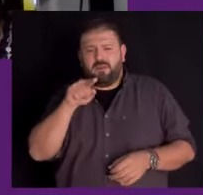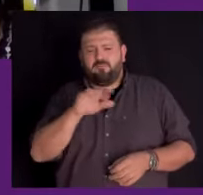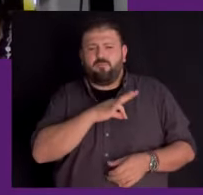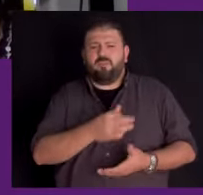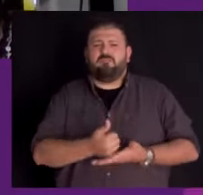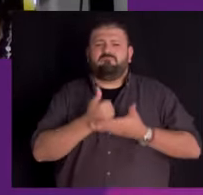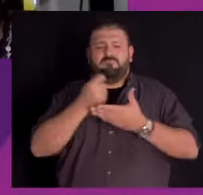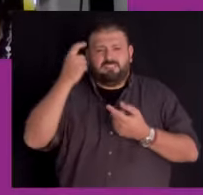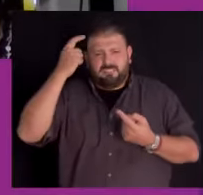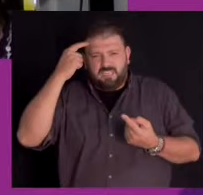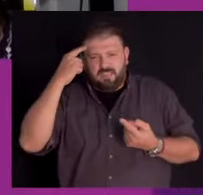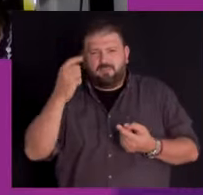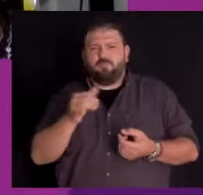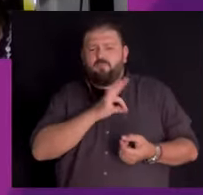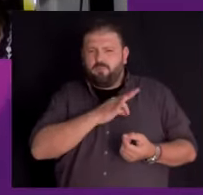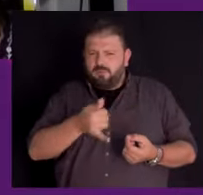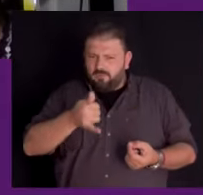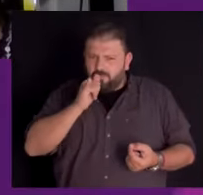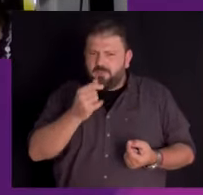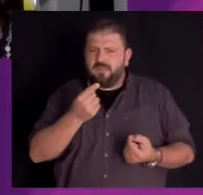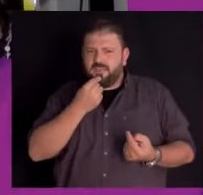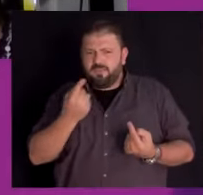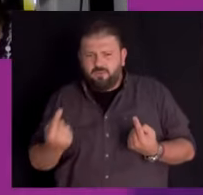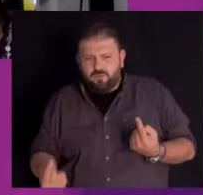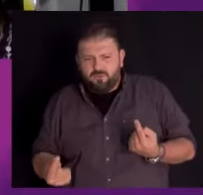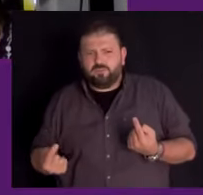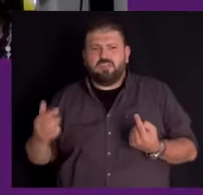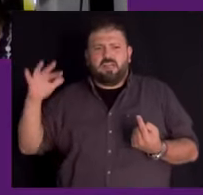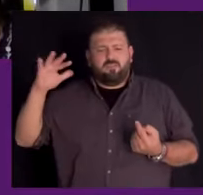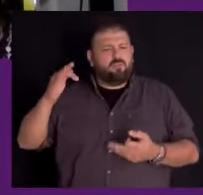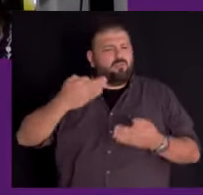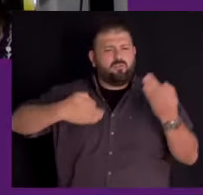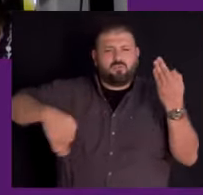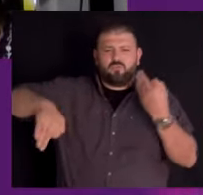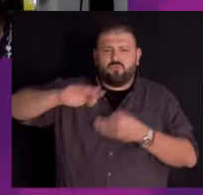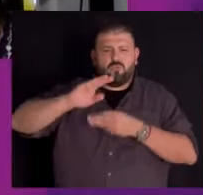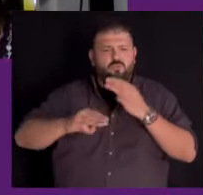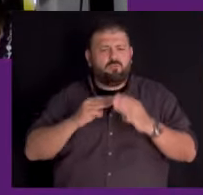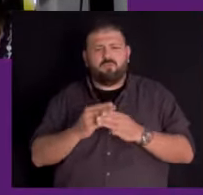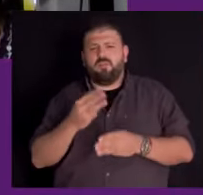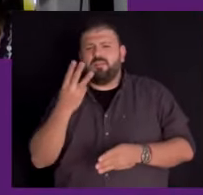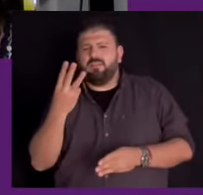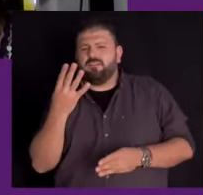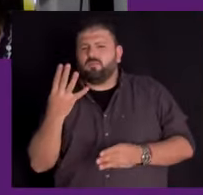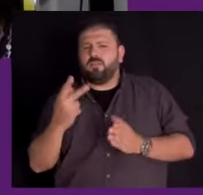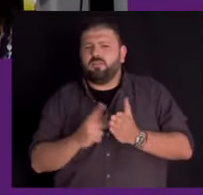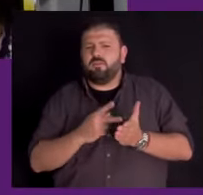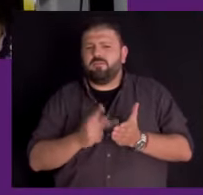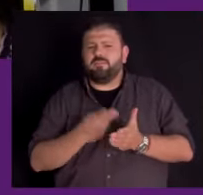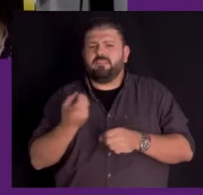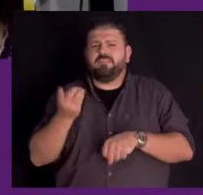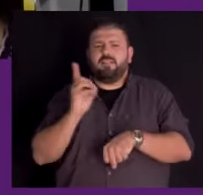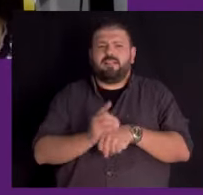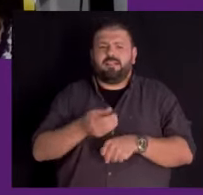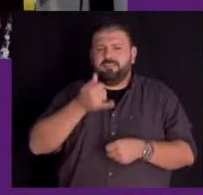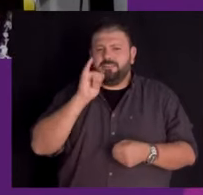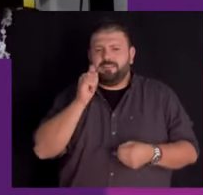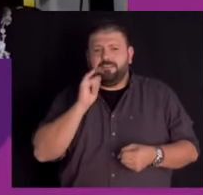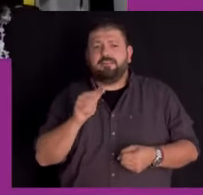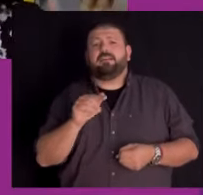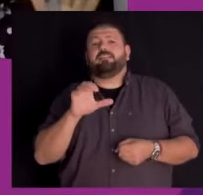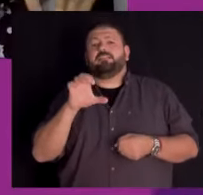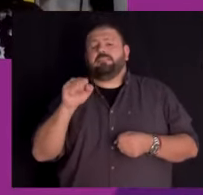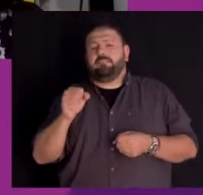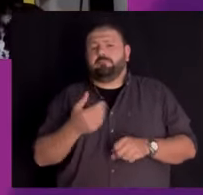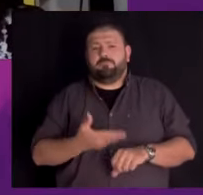tomar niños, lo pueden tomar adultos, lo pueden tomar todo el mundo, 3-4 veces al día. Así es, ingeniero. Y